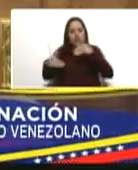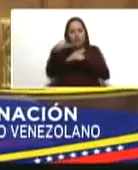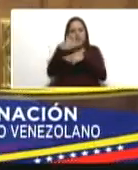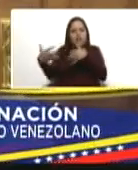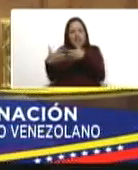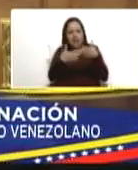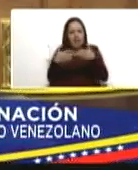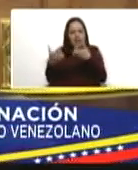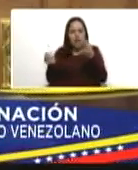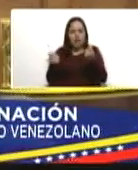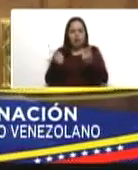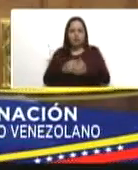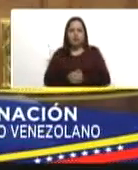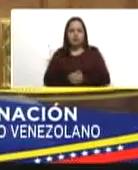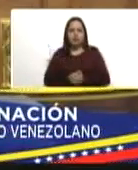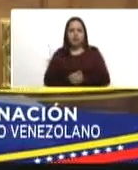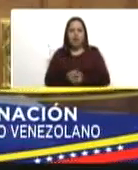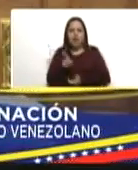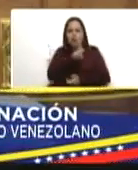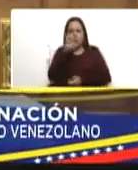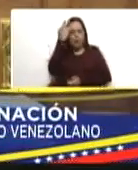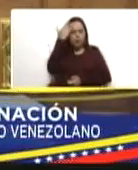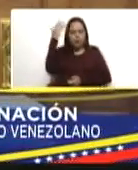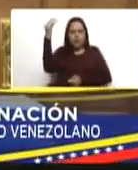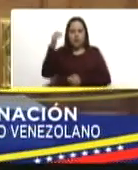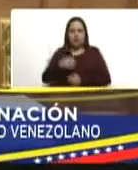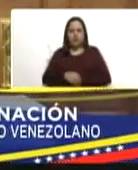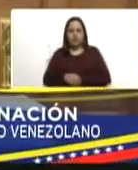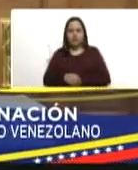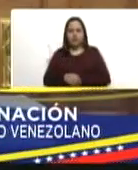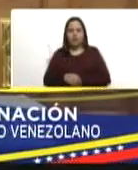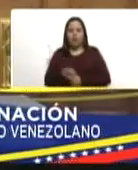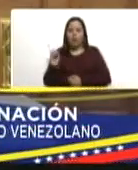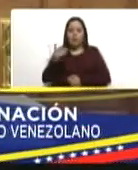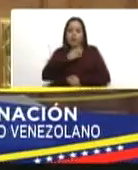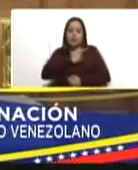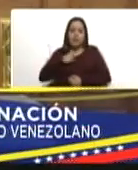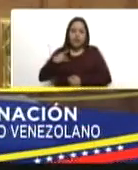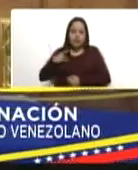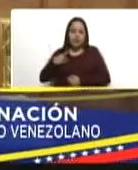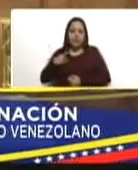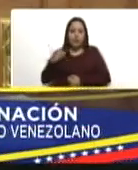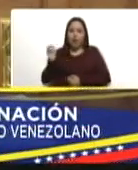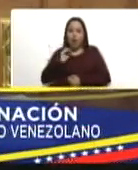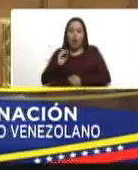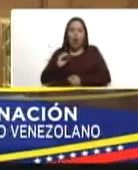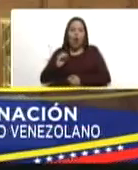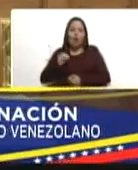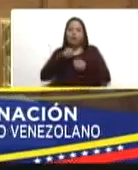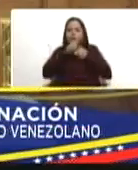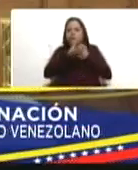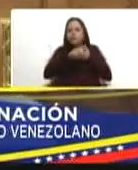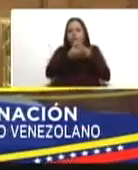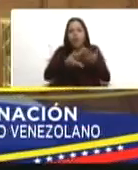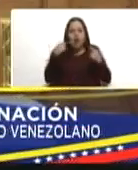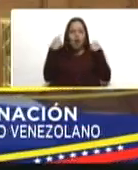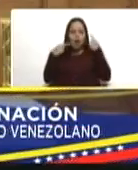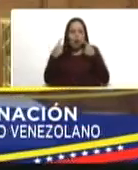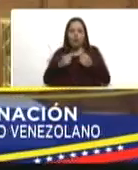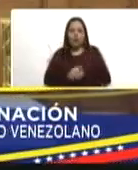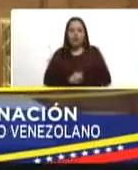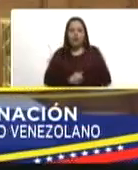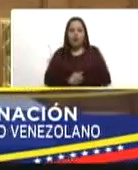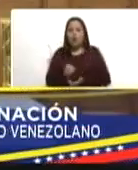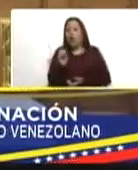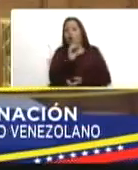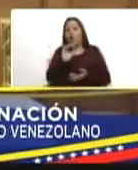económica no es una ilusión ni un deseo ni una fábula desmesurada ni una frase